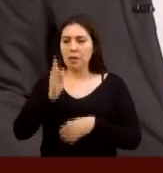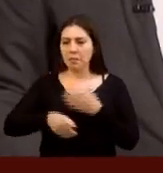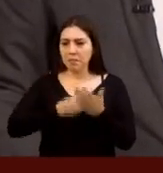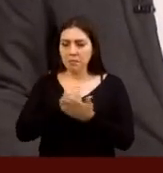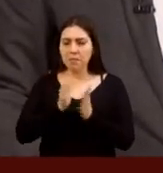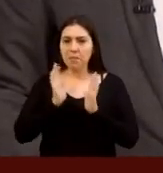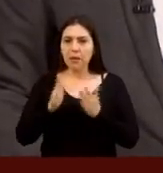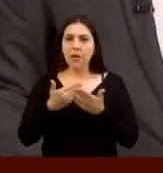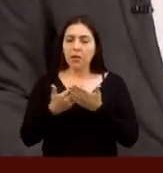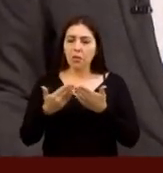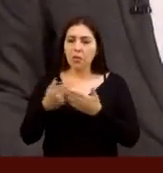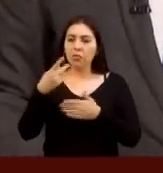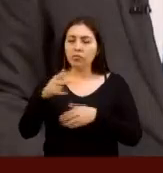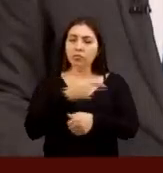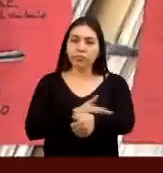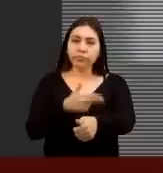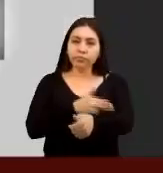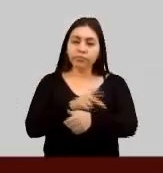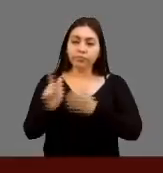su proceso legislativo.